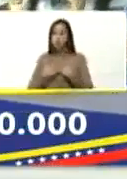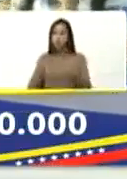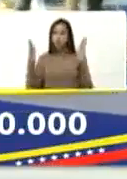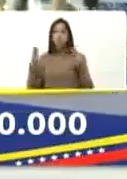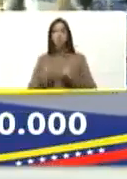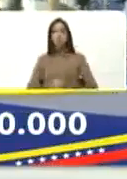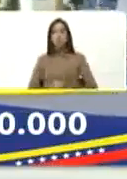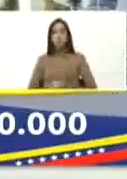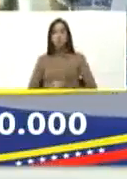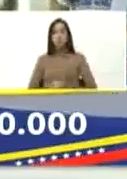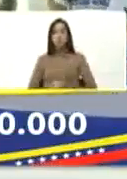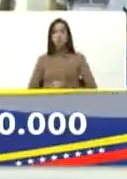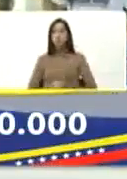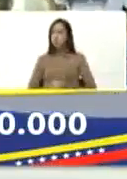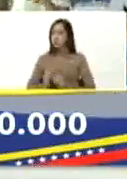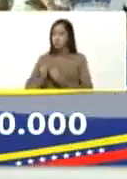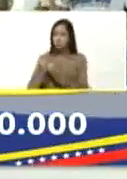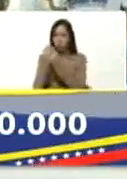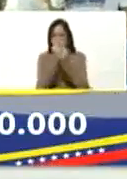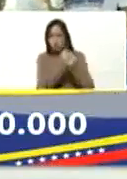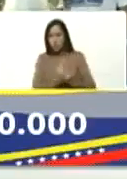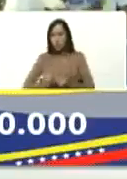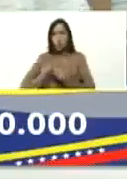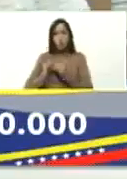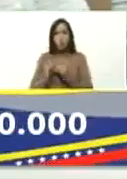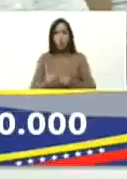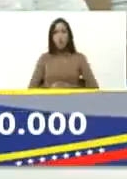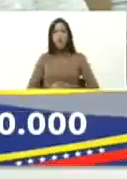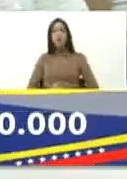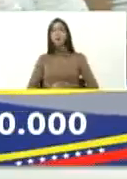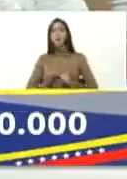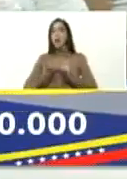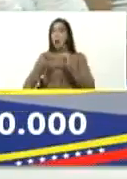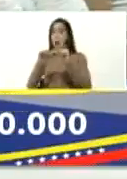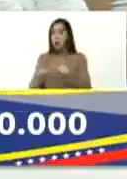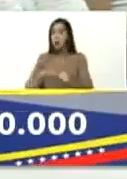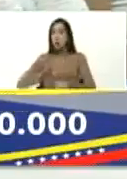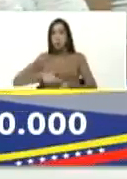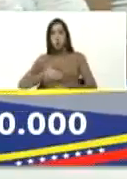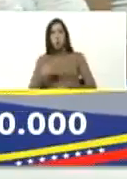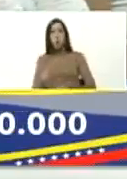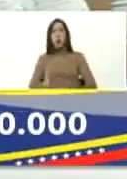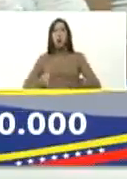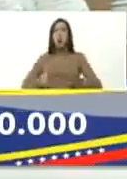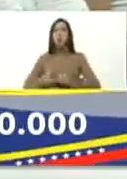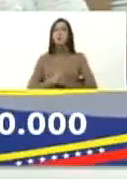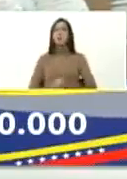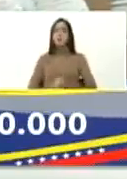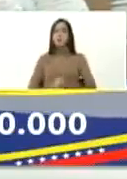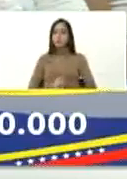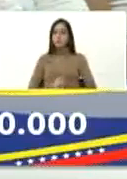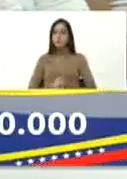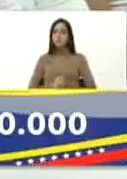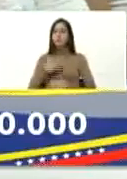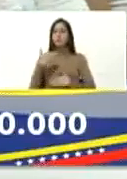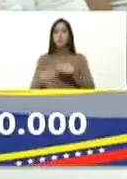compuertas a una recuperación progresiva, paulatina, y lo vamos logrando, lo vamos